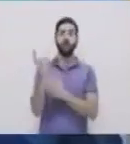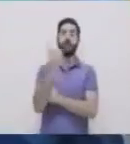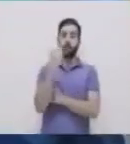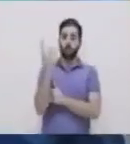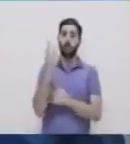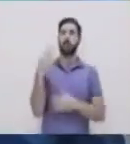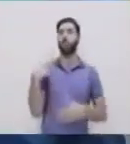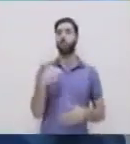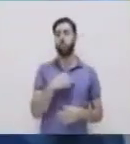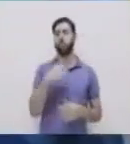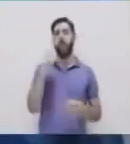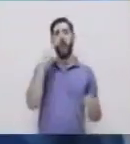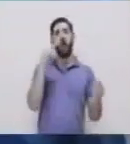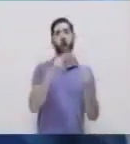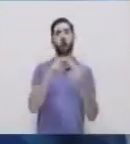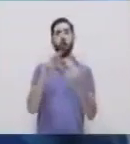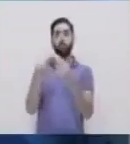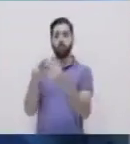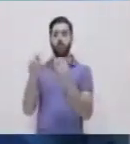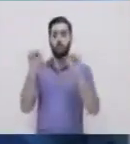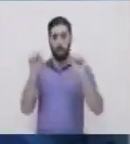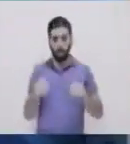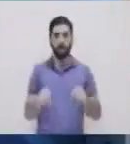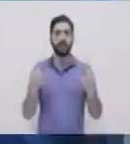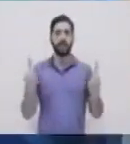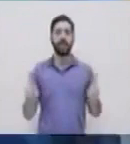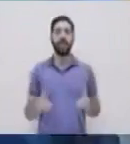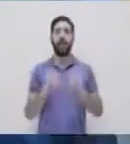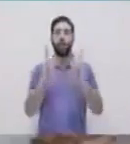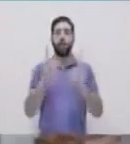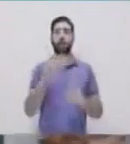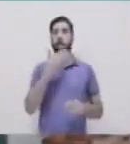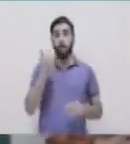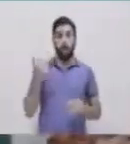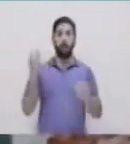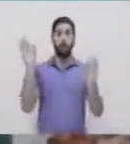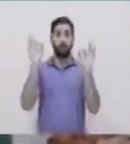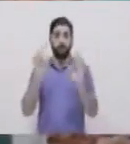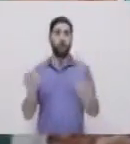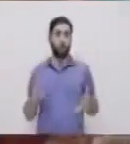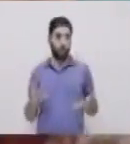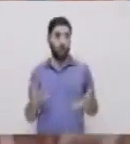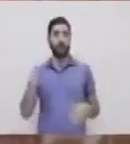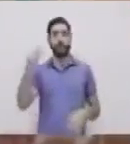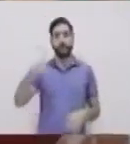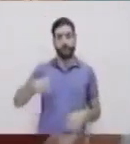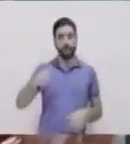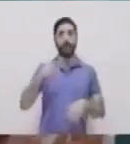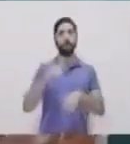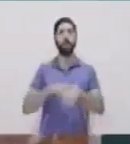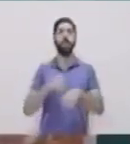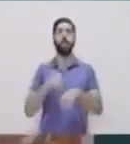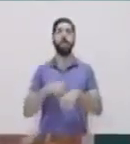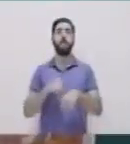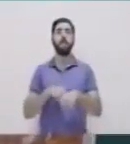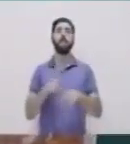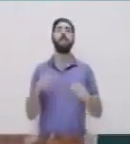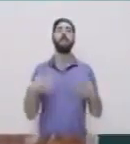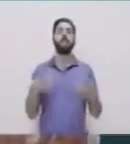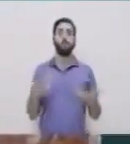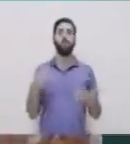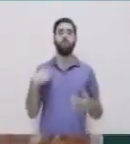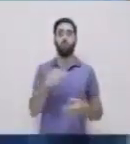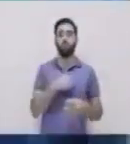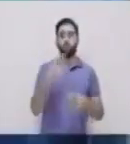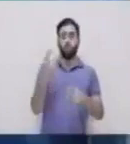conocerlos para poderlos aplicar y desarrollarlos de una buena manera. Claudia, ¿cuál cree que son? En este momento estamos utilizando los